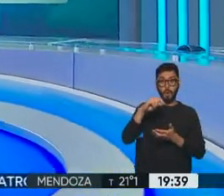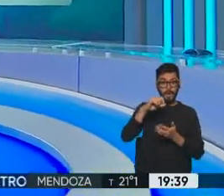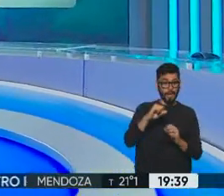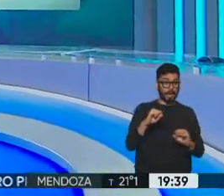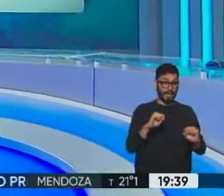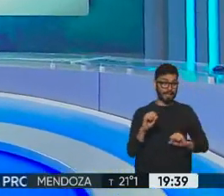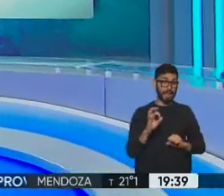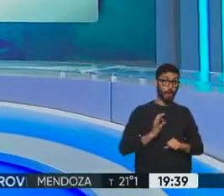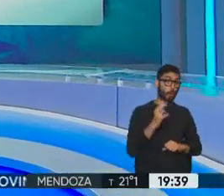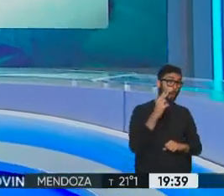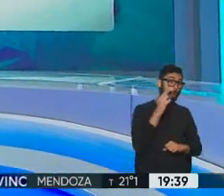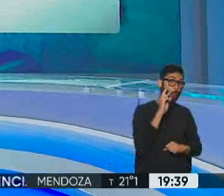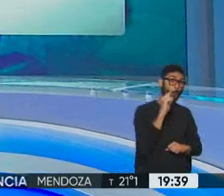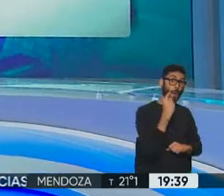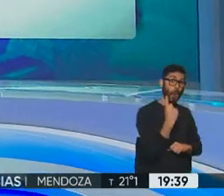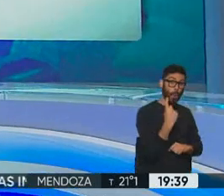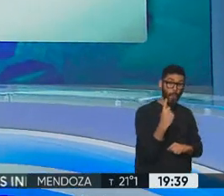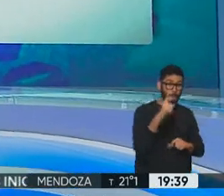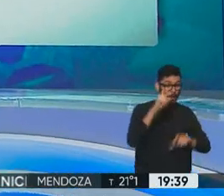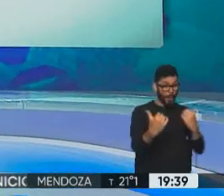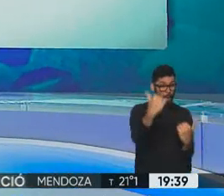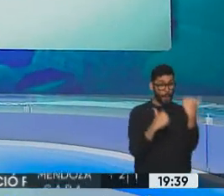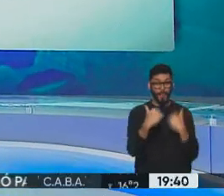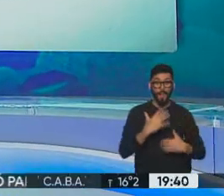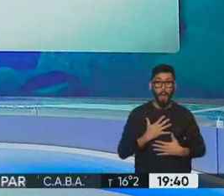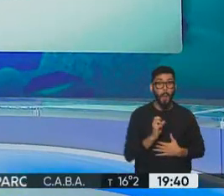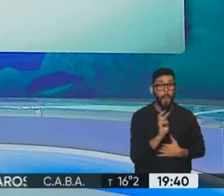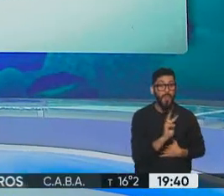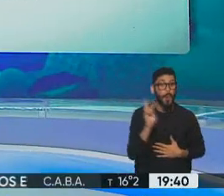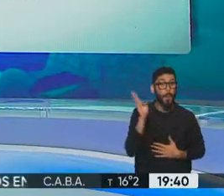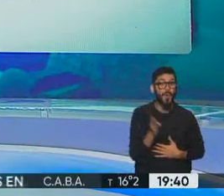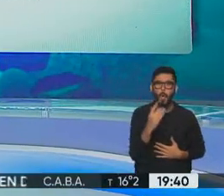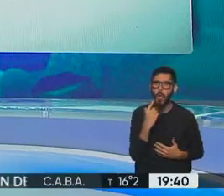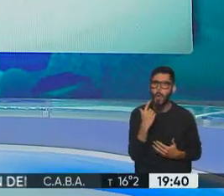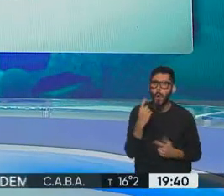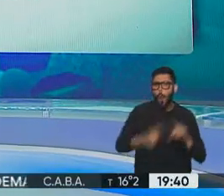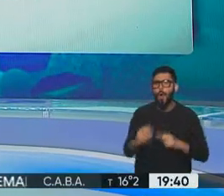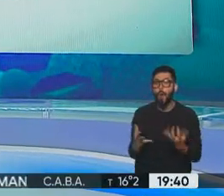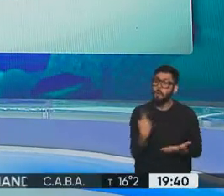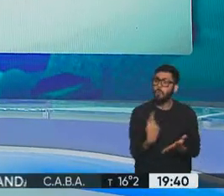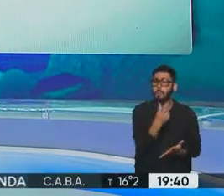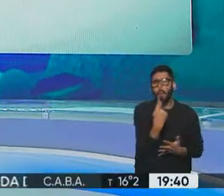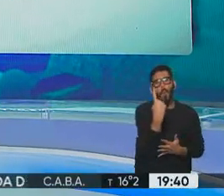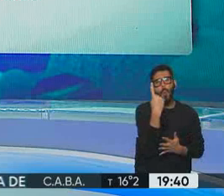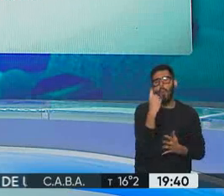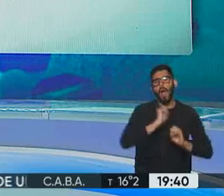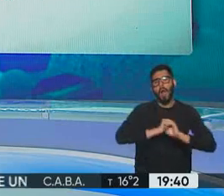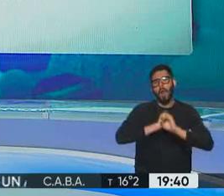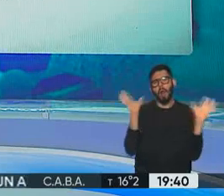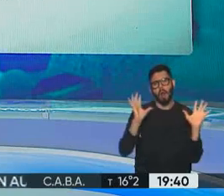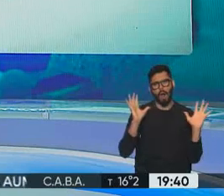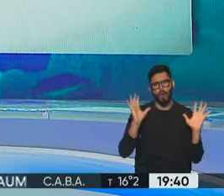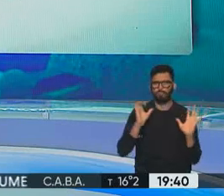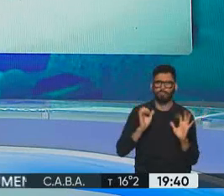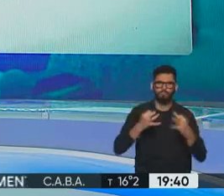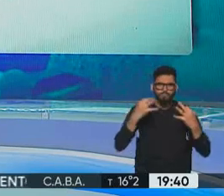de la crisis del año 2001 con apenas el 22% de votos? Mi respuesta fue única y categórica, dice la actual vicepresidenta. Nos íbamos